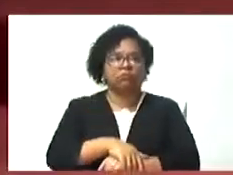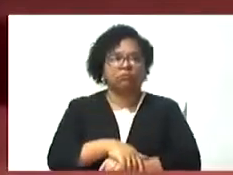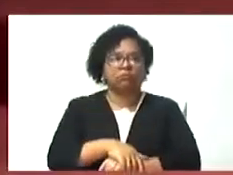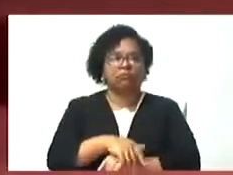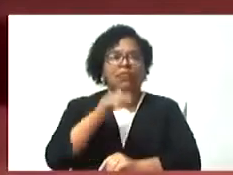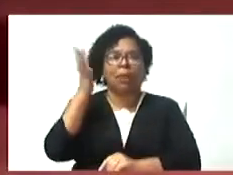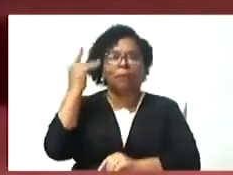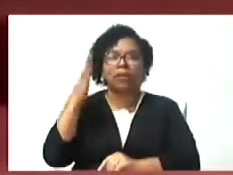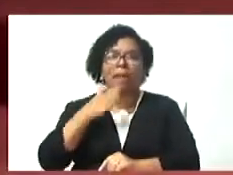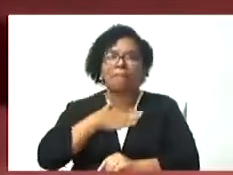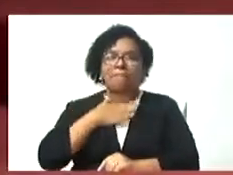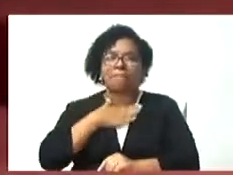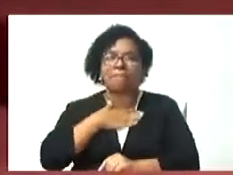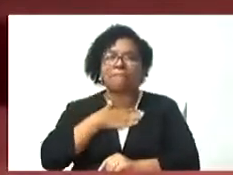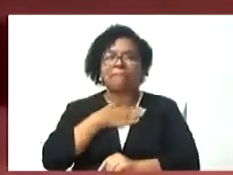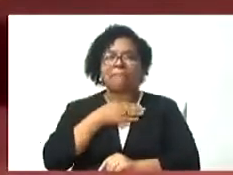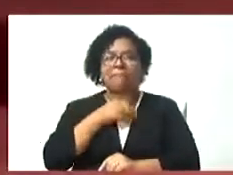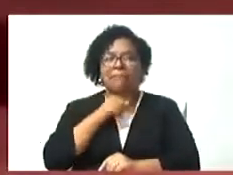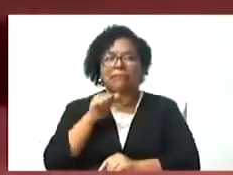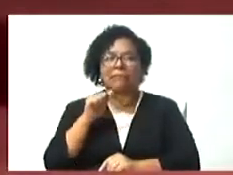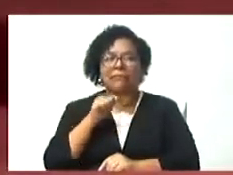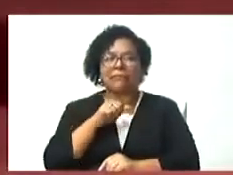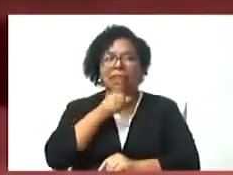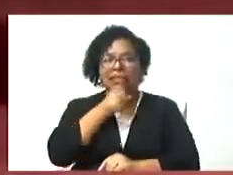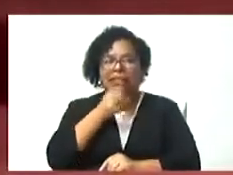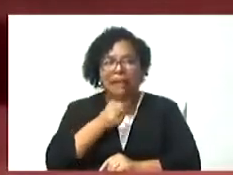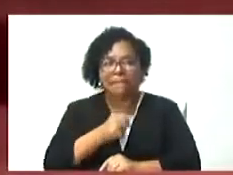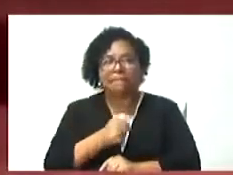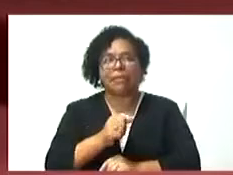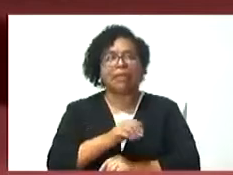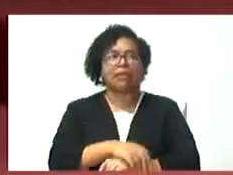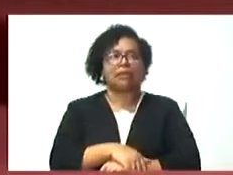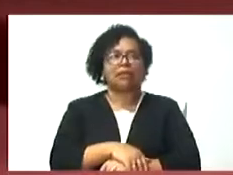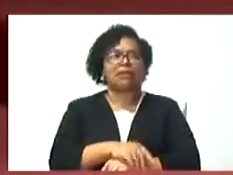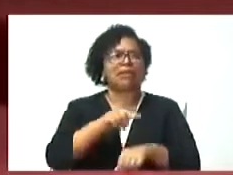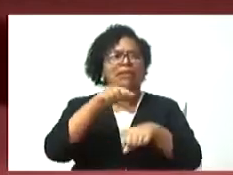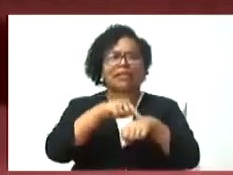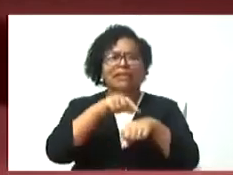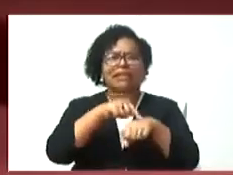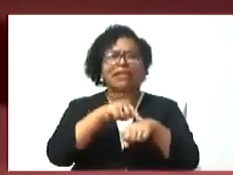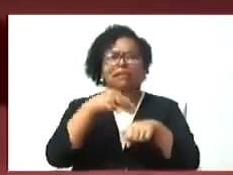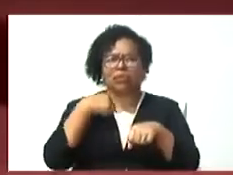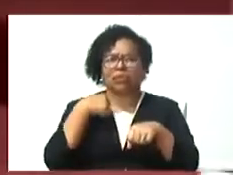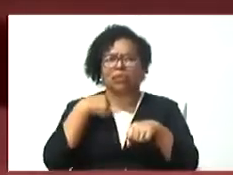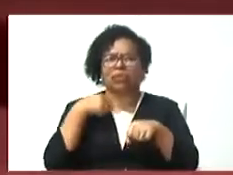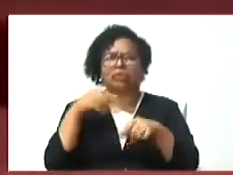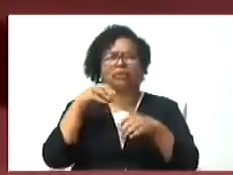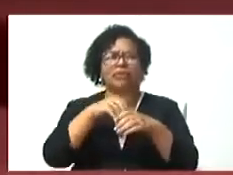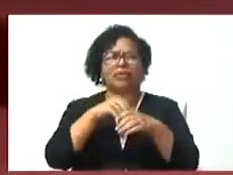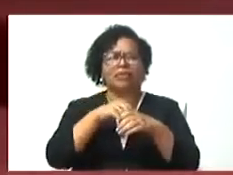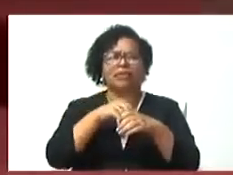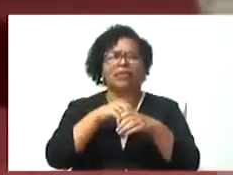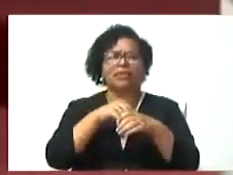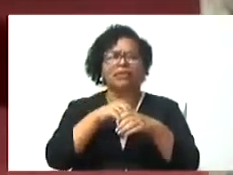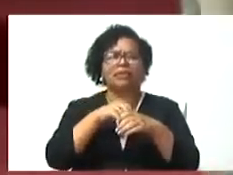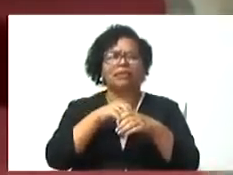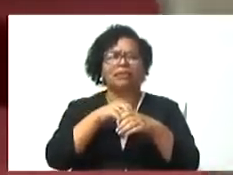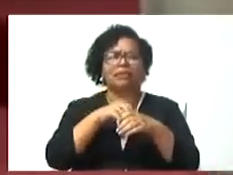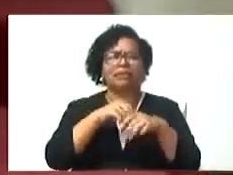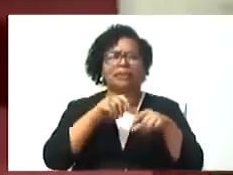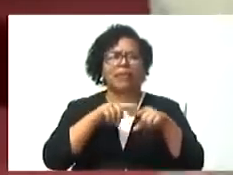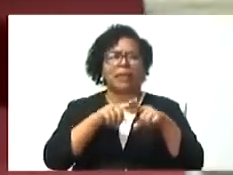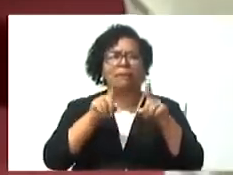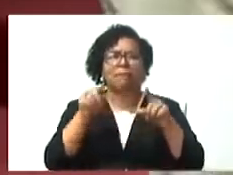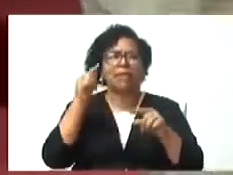la edad el tiempo que tengo aquí pero es más honestamente en el tiempo que tengo aquí yo no